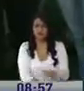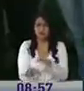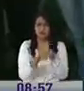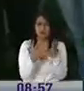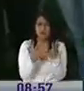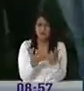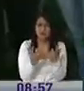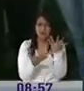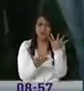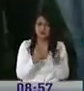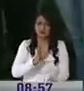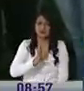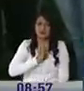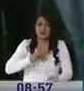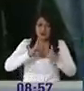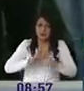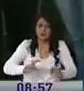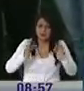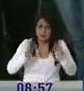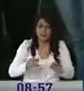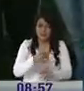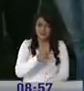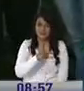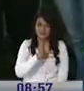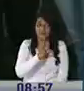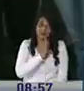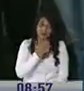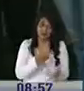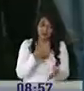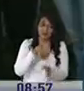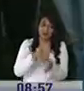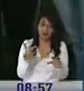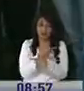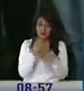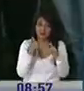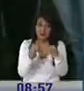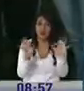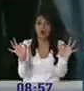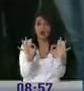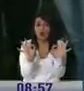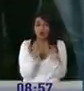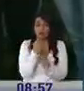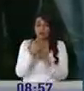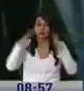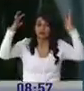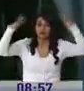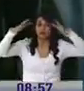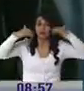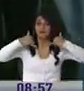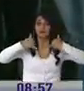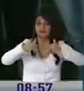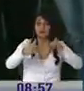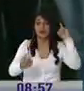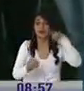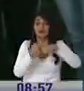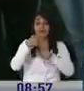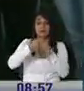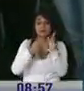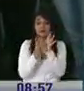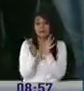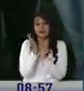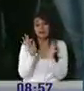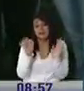saber técnicamente si esto sigue en riesgo o no puesto que nos ha dicho linami que las lluvias seguirán hasta el mes de abril Esta es la